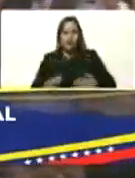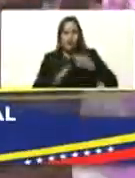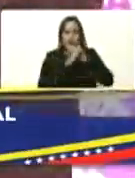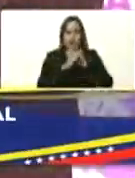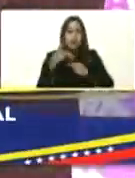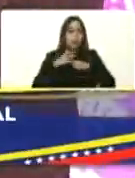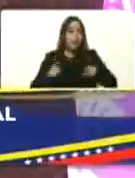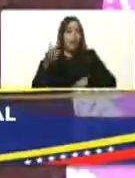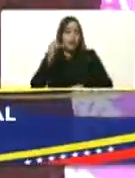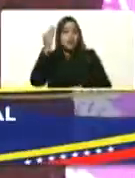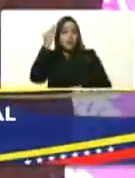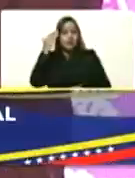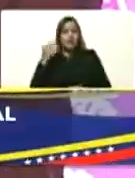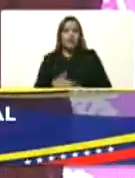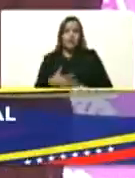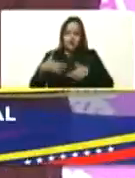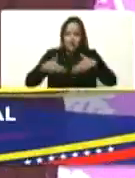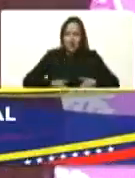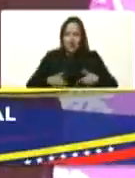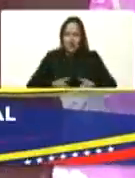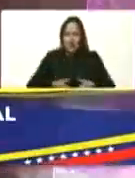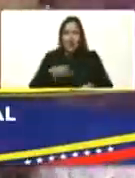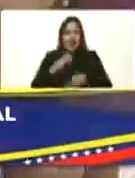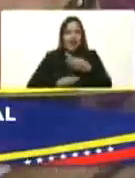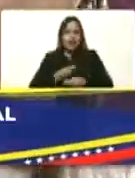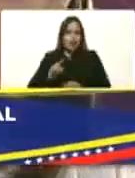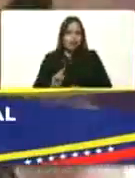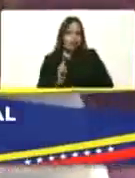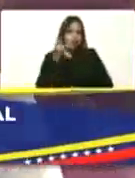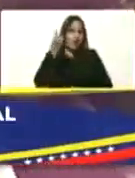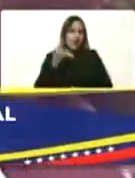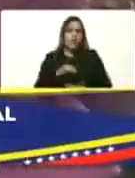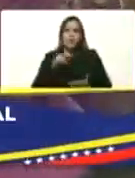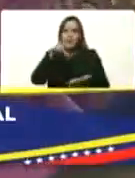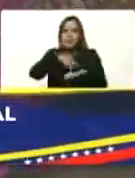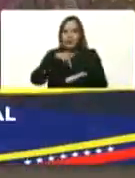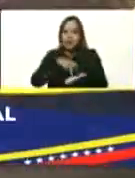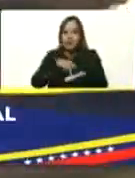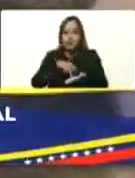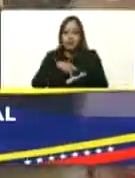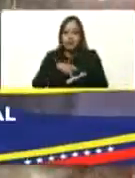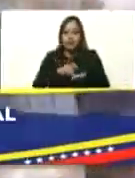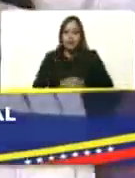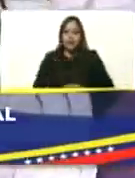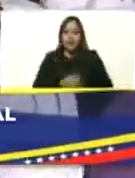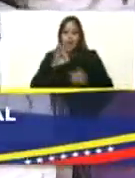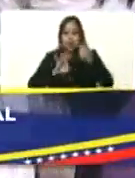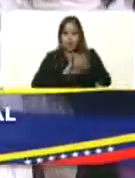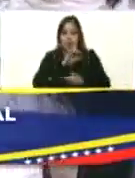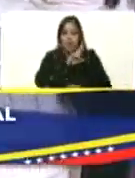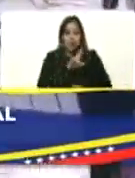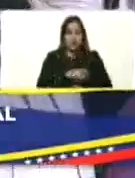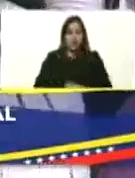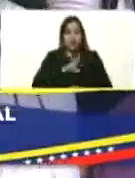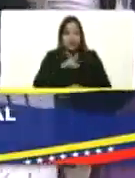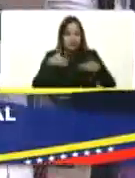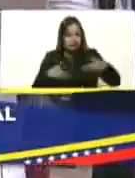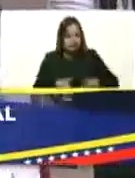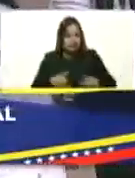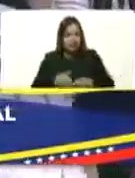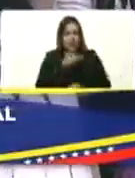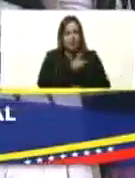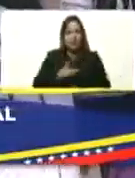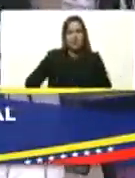sabido dar la batalla siendo las principales representantes de esas R de resistencia a las que el presidente